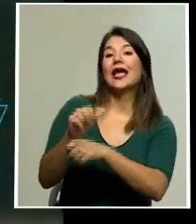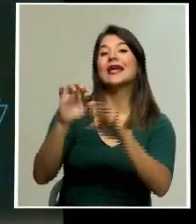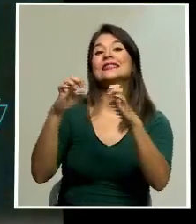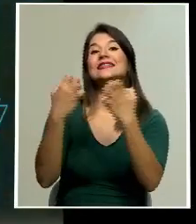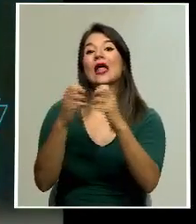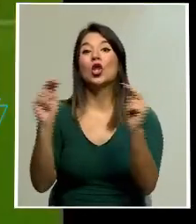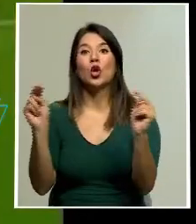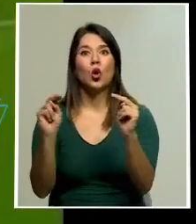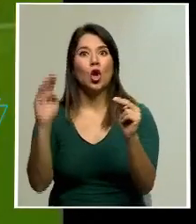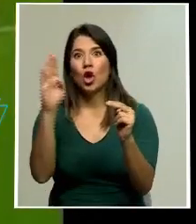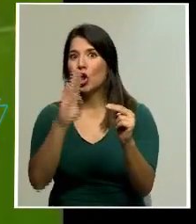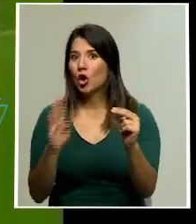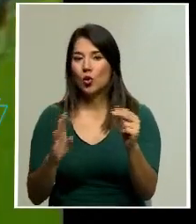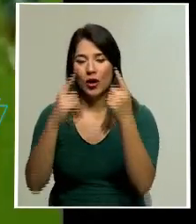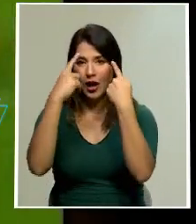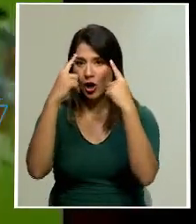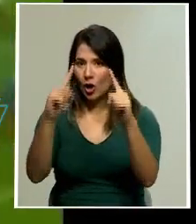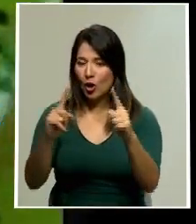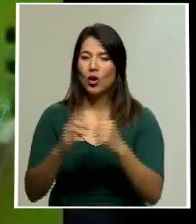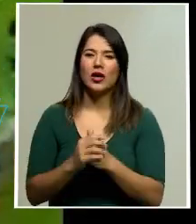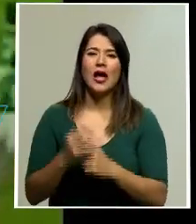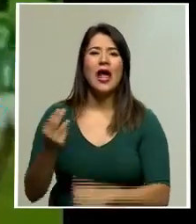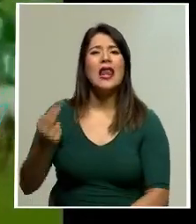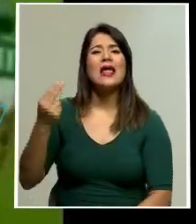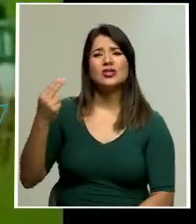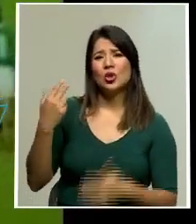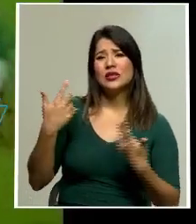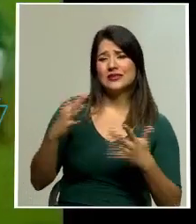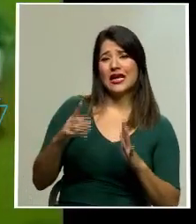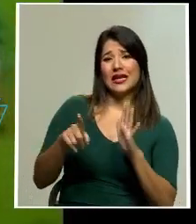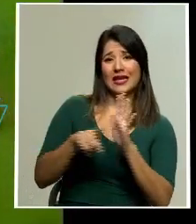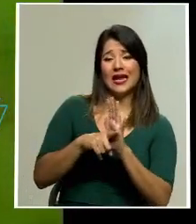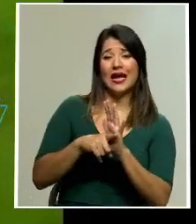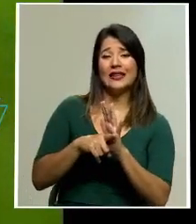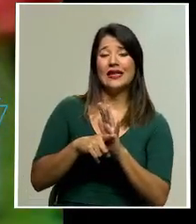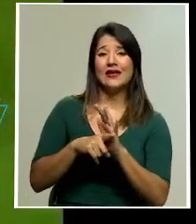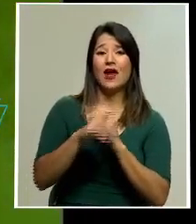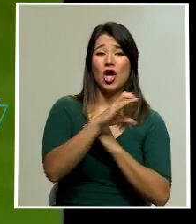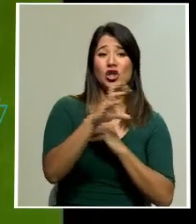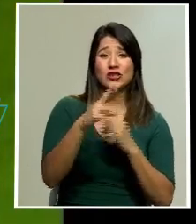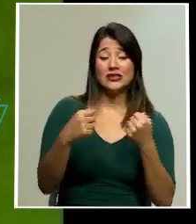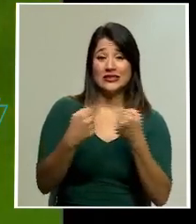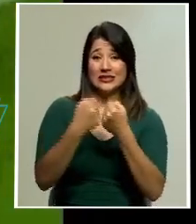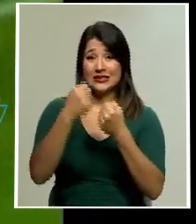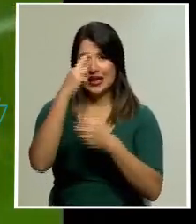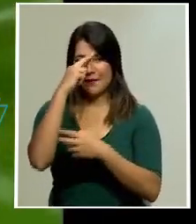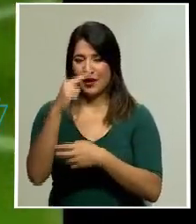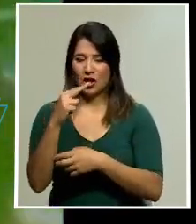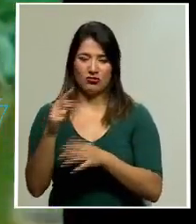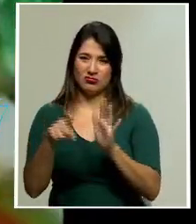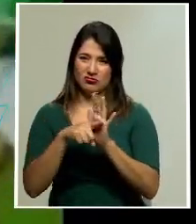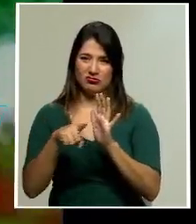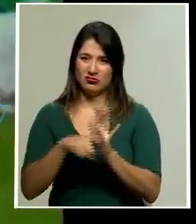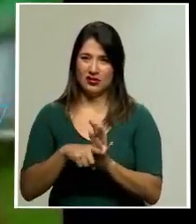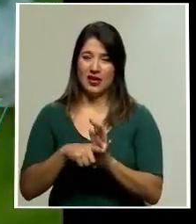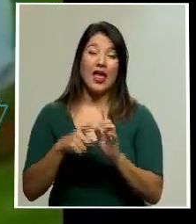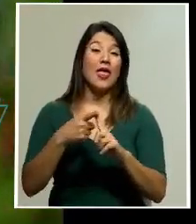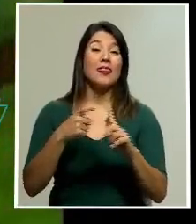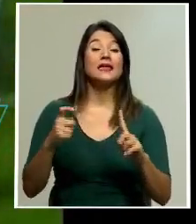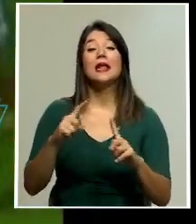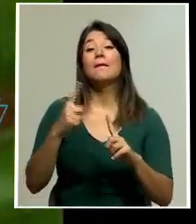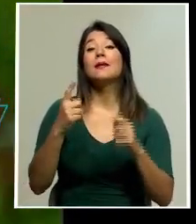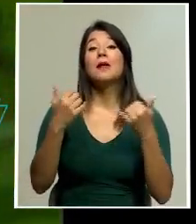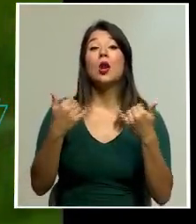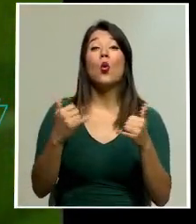ha conseguido. Al historial que ya de todos modos es negativo de la tricolor ante los aztecas, se suma el hecho que desde el primer duelo entre ambos en una